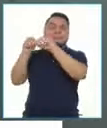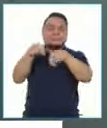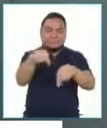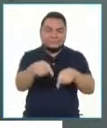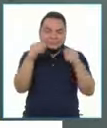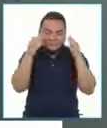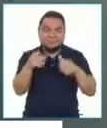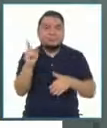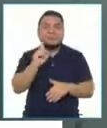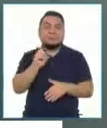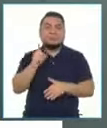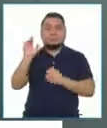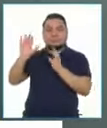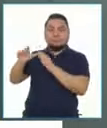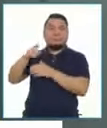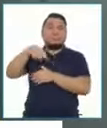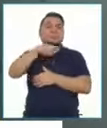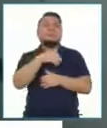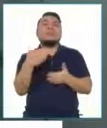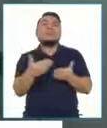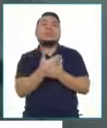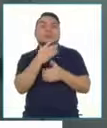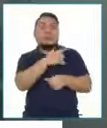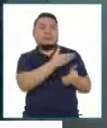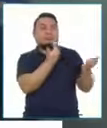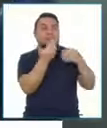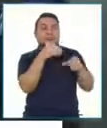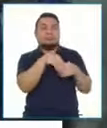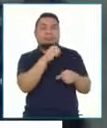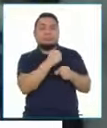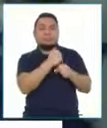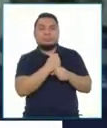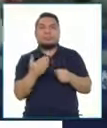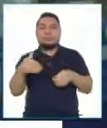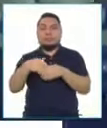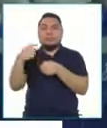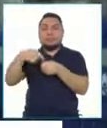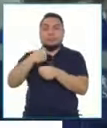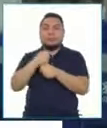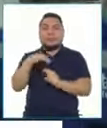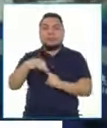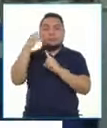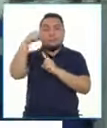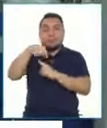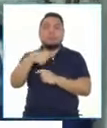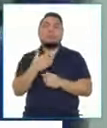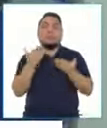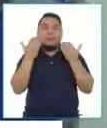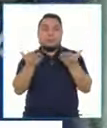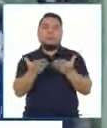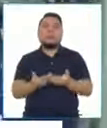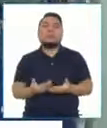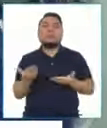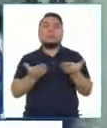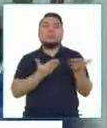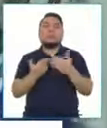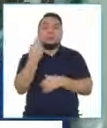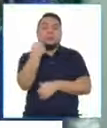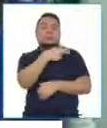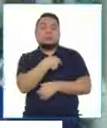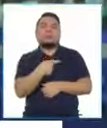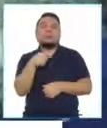que atienda acá, sino que se procede a la atención con personal contratado exclusivamente para brindar el servicio y